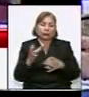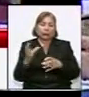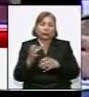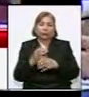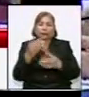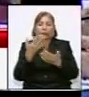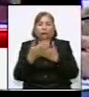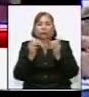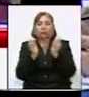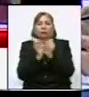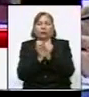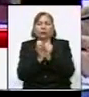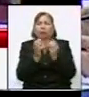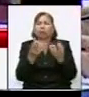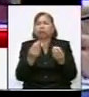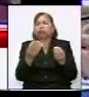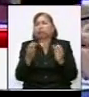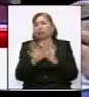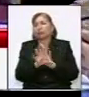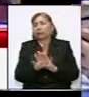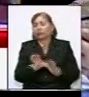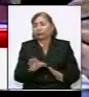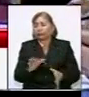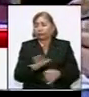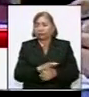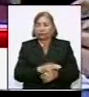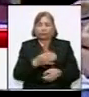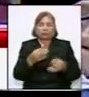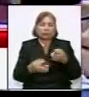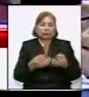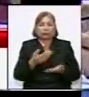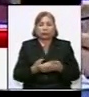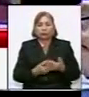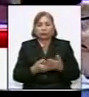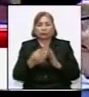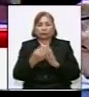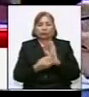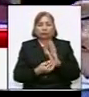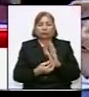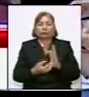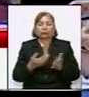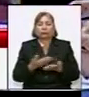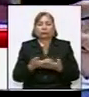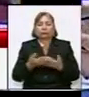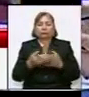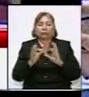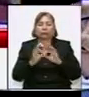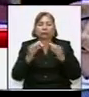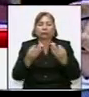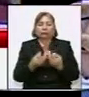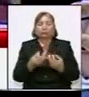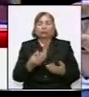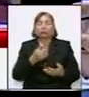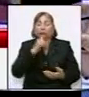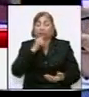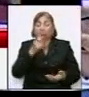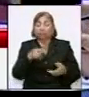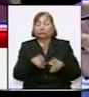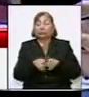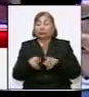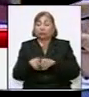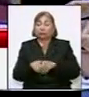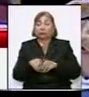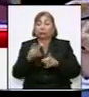cárceles de nuestro país y a la sobrecarga de procesos penales por el delito de omisión de asistencia familiar así los condenados